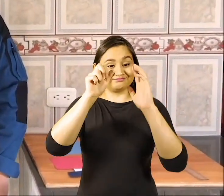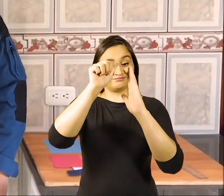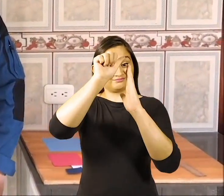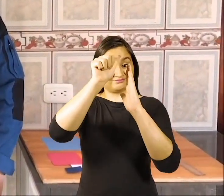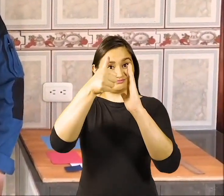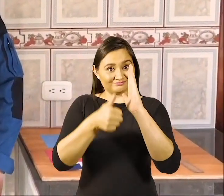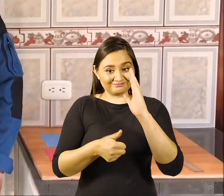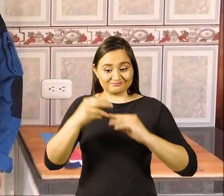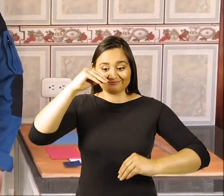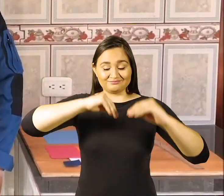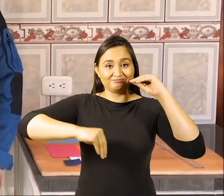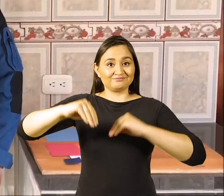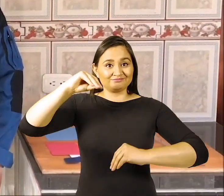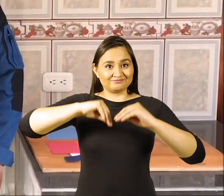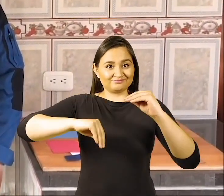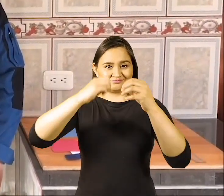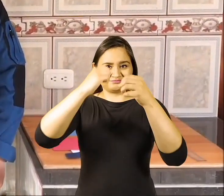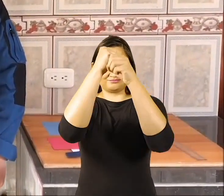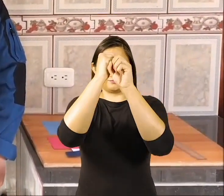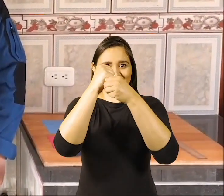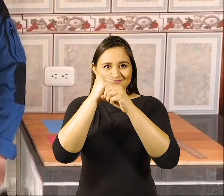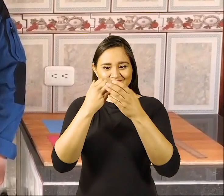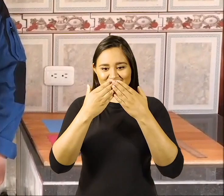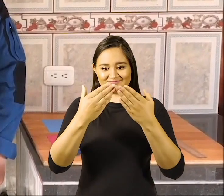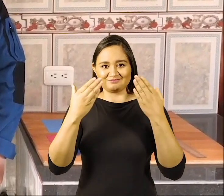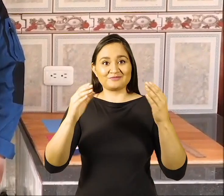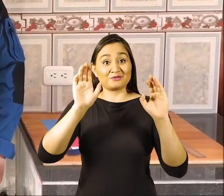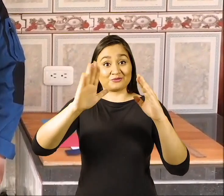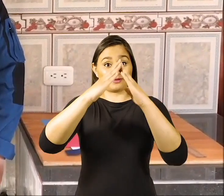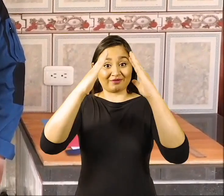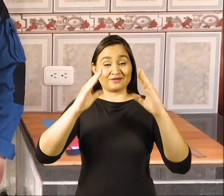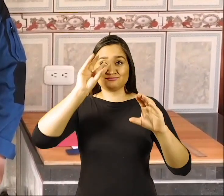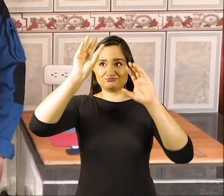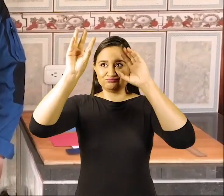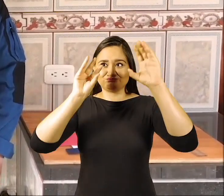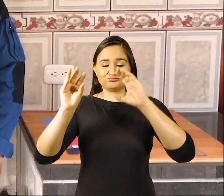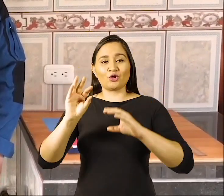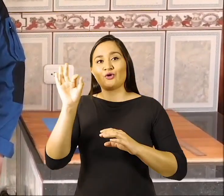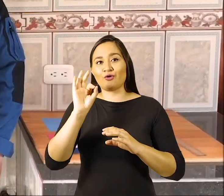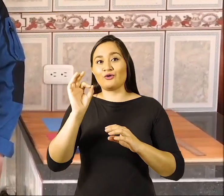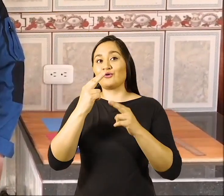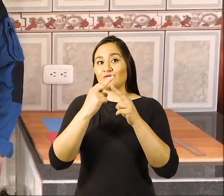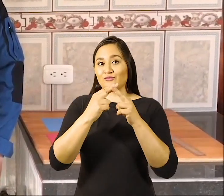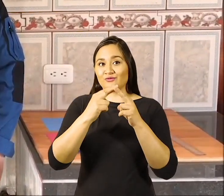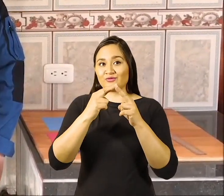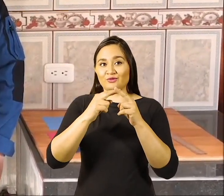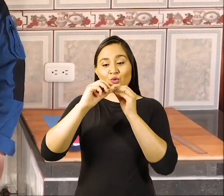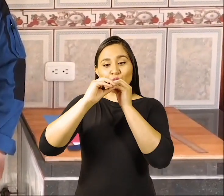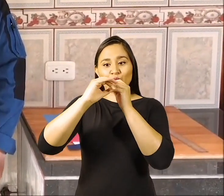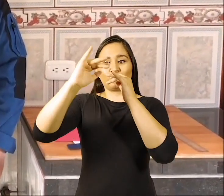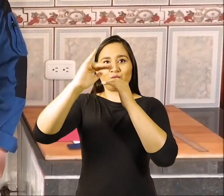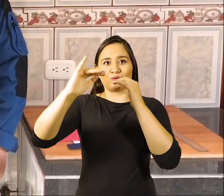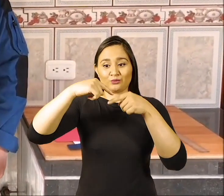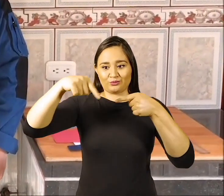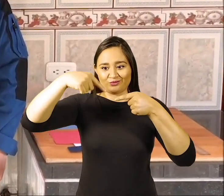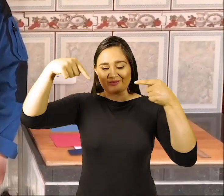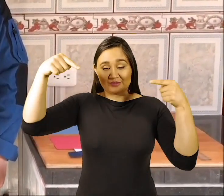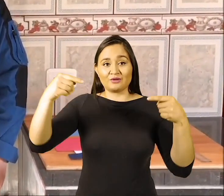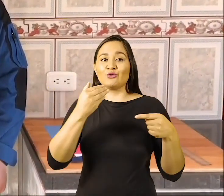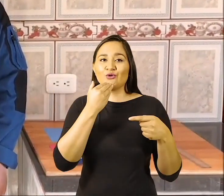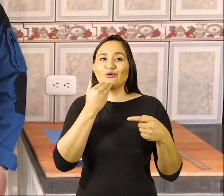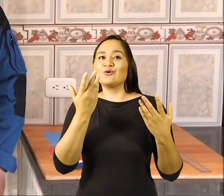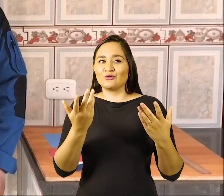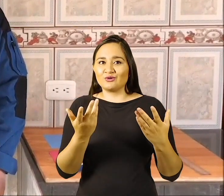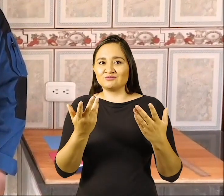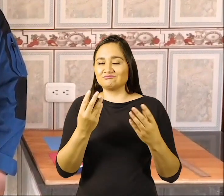arte, elaboraremos elementos decorativos o también conocidos como serpentina. Estos serán elaborados